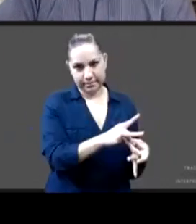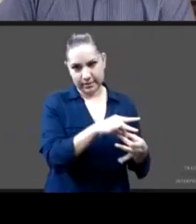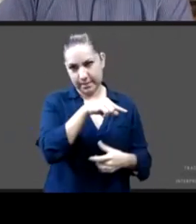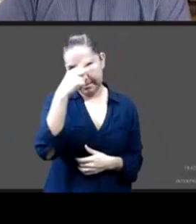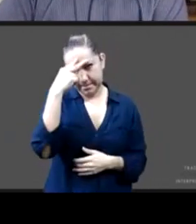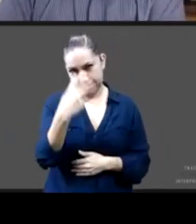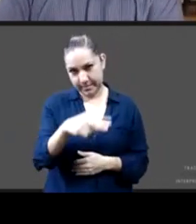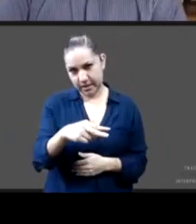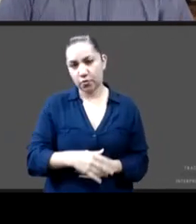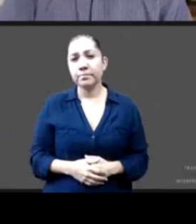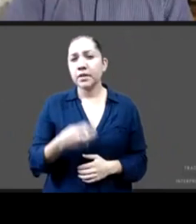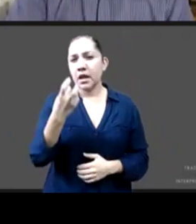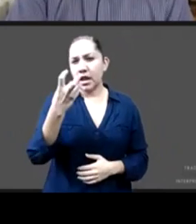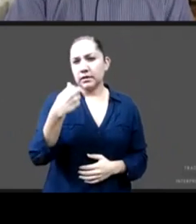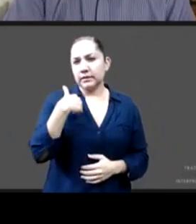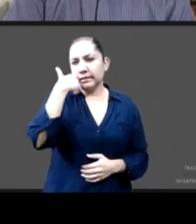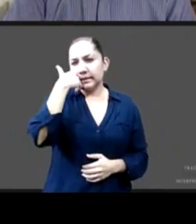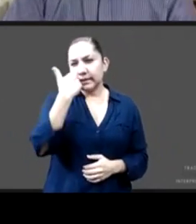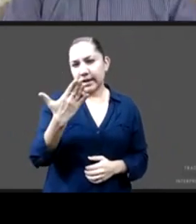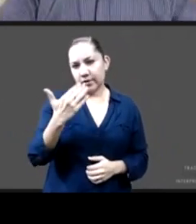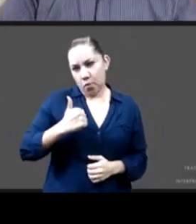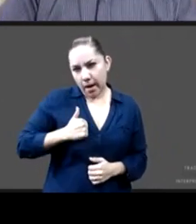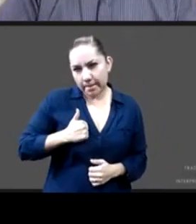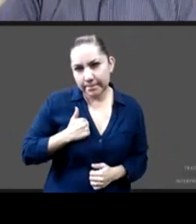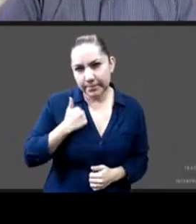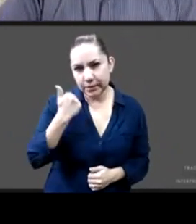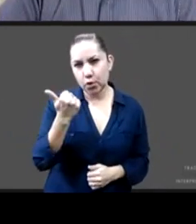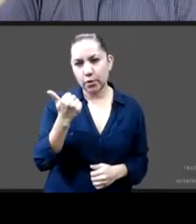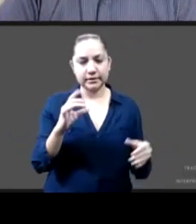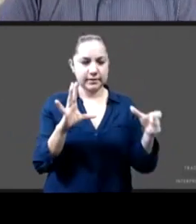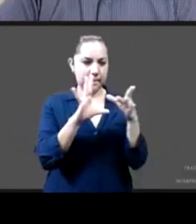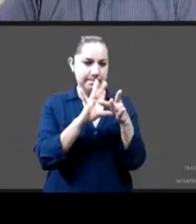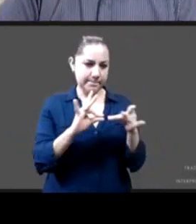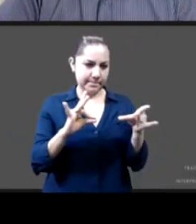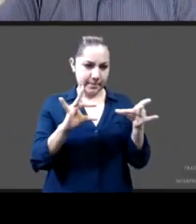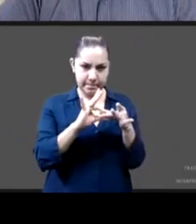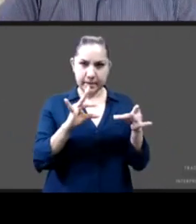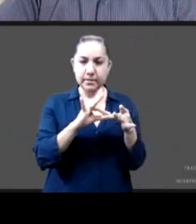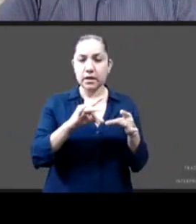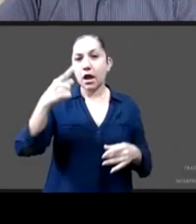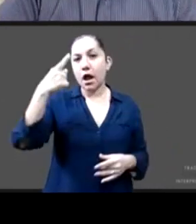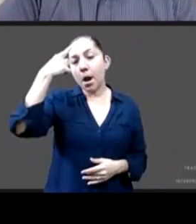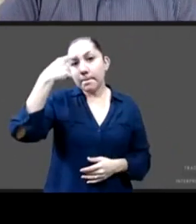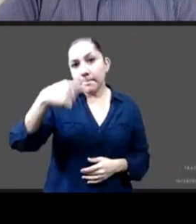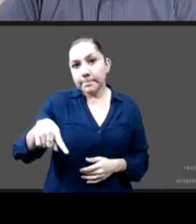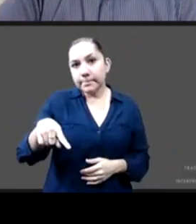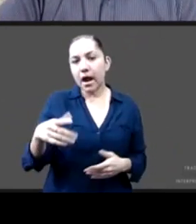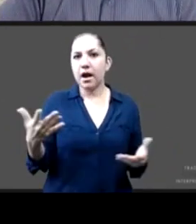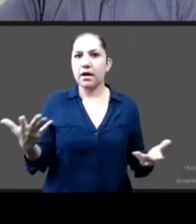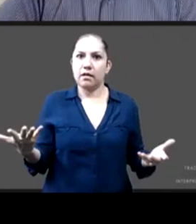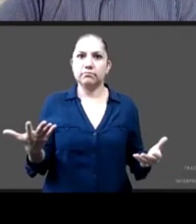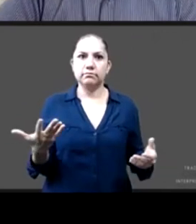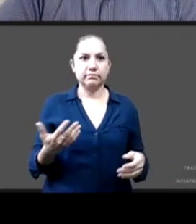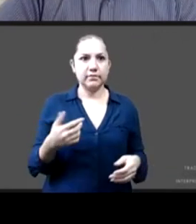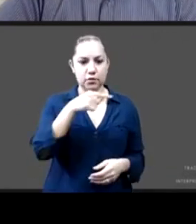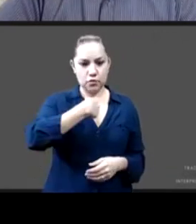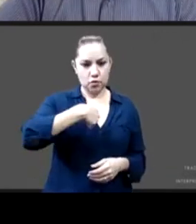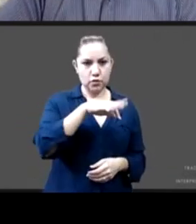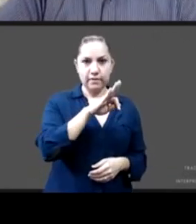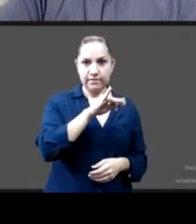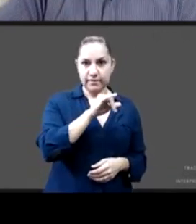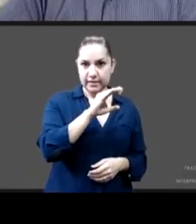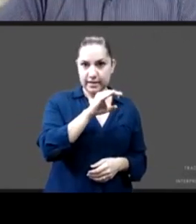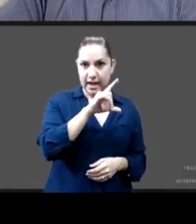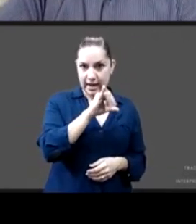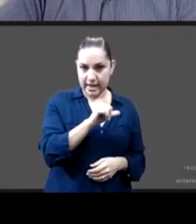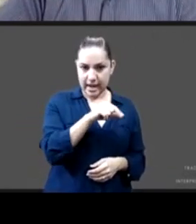este espacio para manifestar la buena voluntad de la Fiscalía en